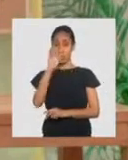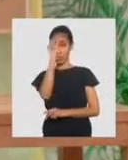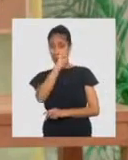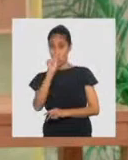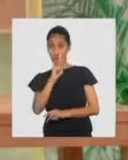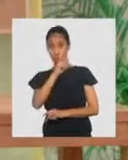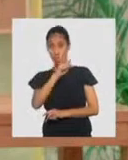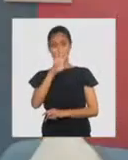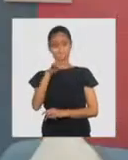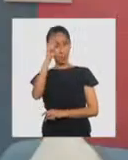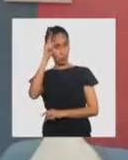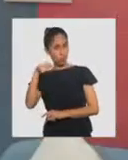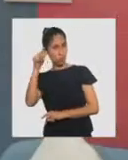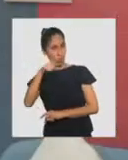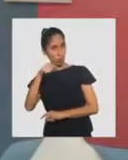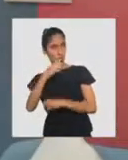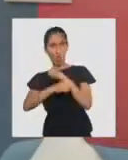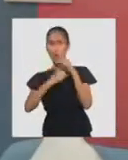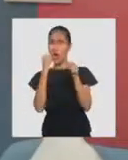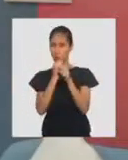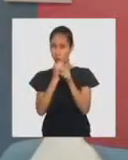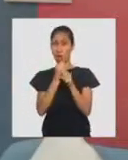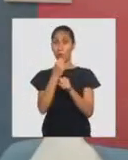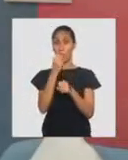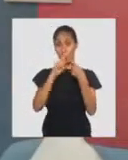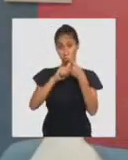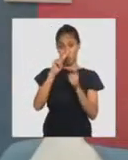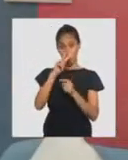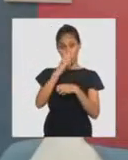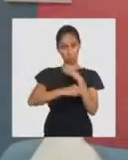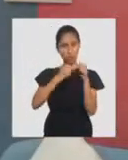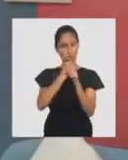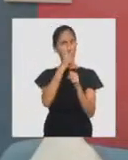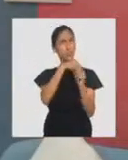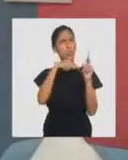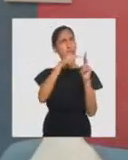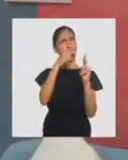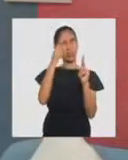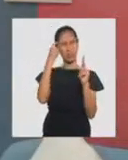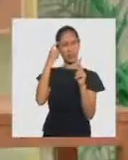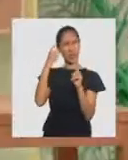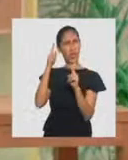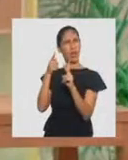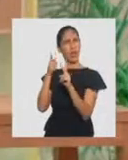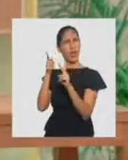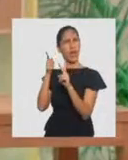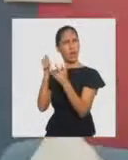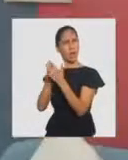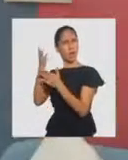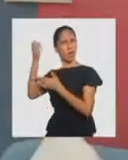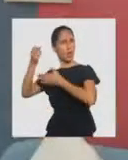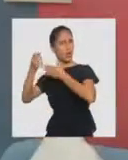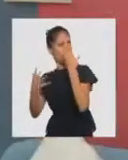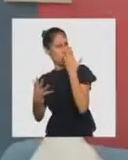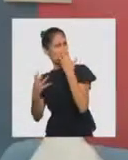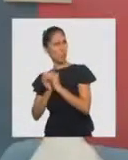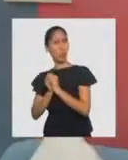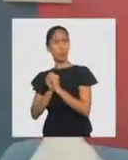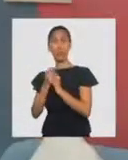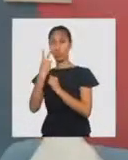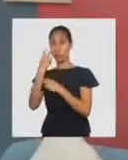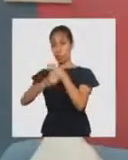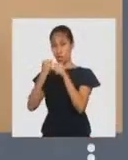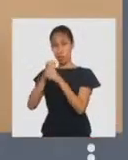durante 2 años. ¿Y quieren saber cuánto será el monto que pagarán al hermano de Mario, el otro Mario, al término de los